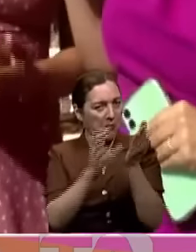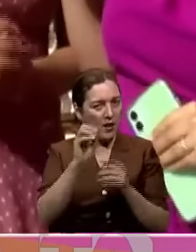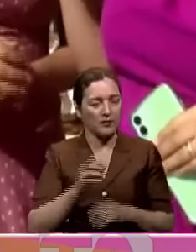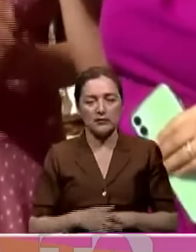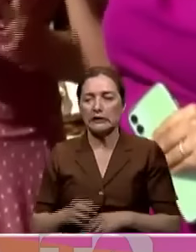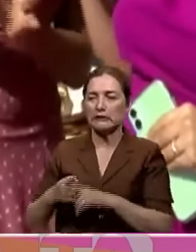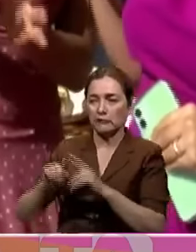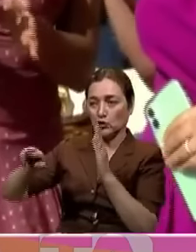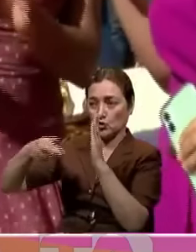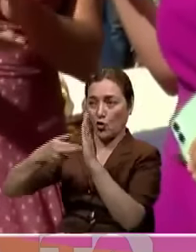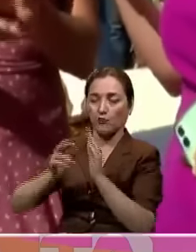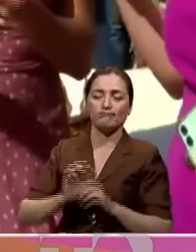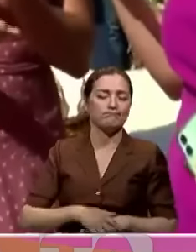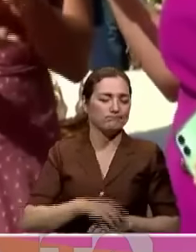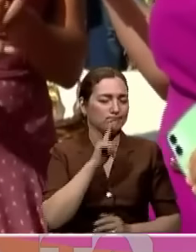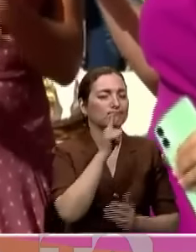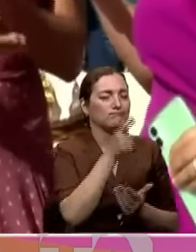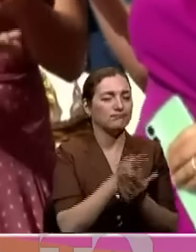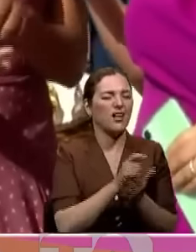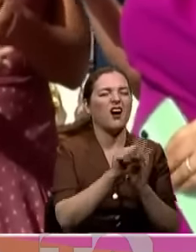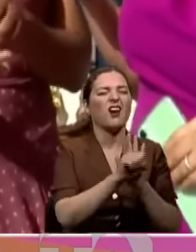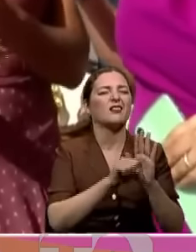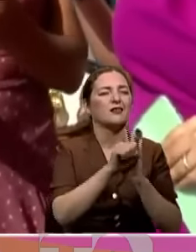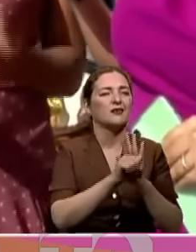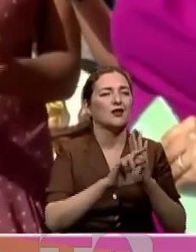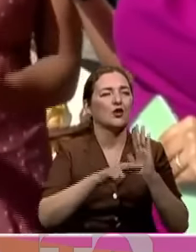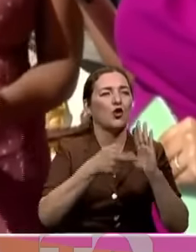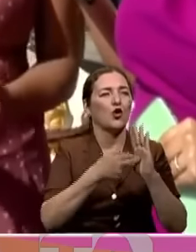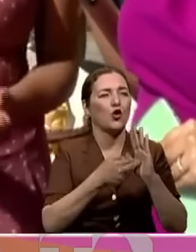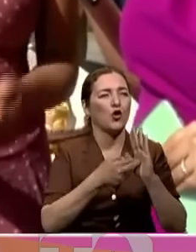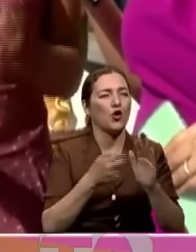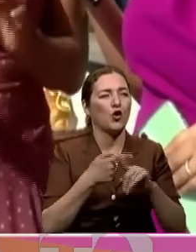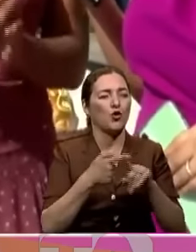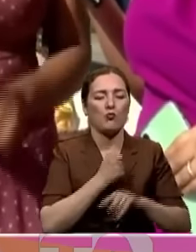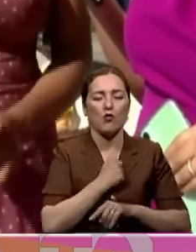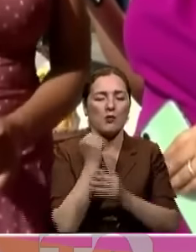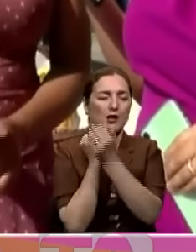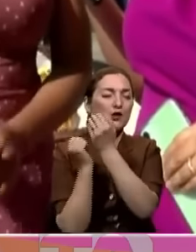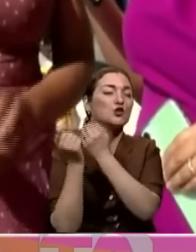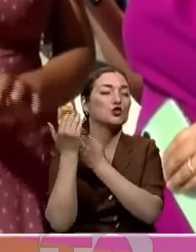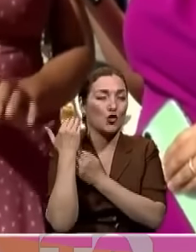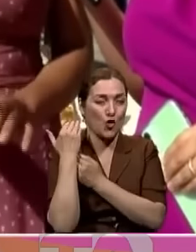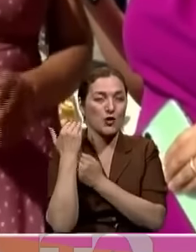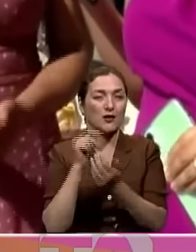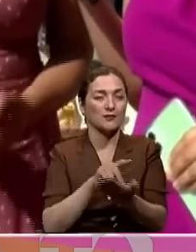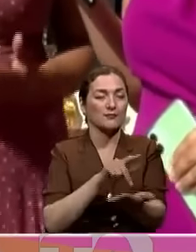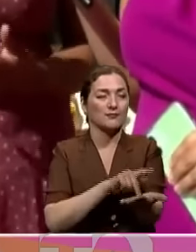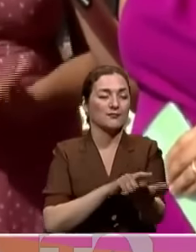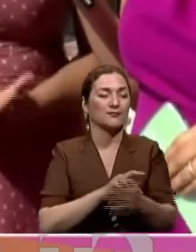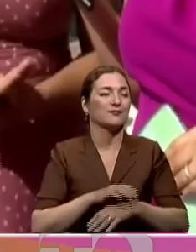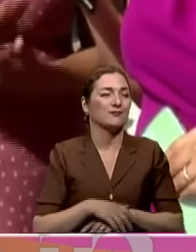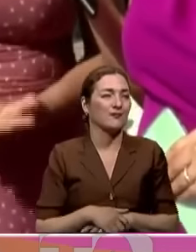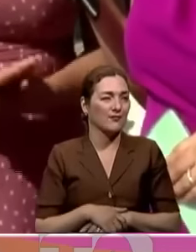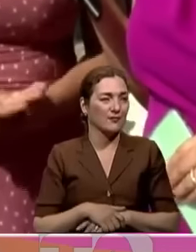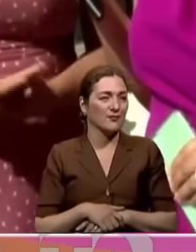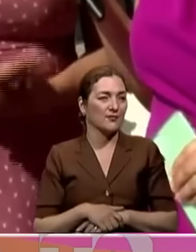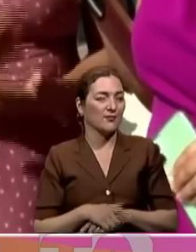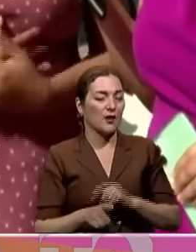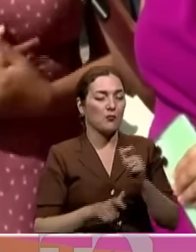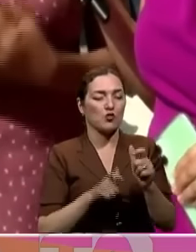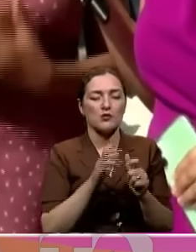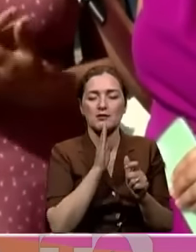Sí, entonces nuestra guagua representa cada rol, una parte de nuestra historia, una parte de nuestra tradición y de las personas